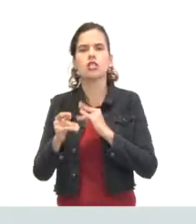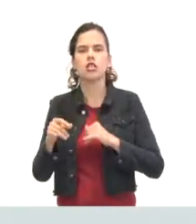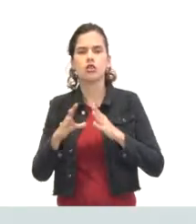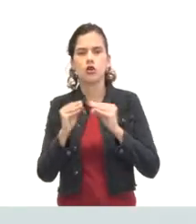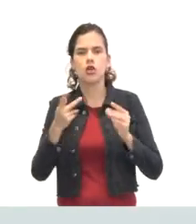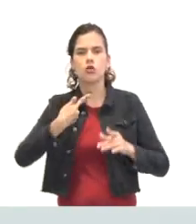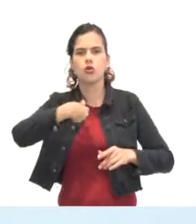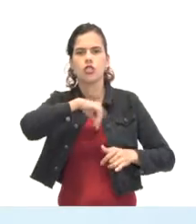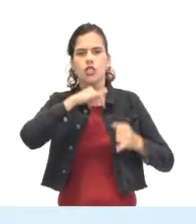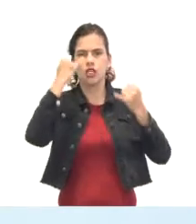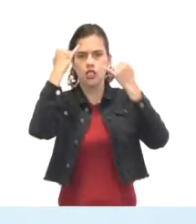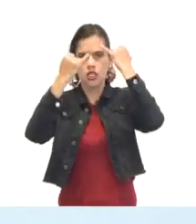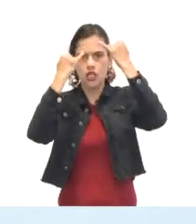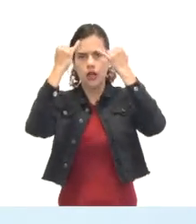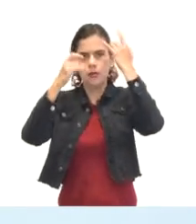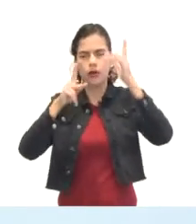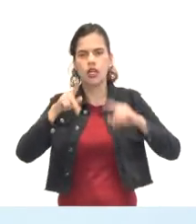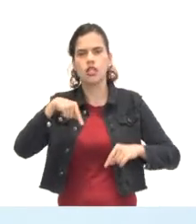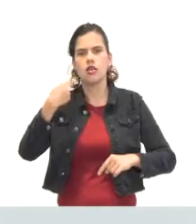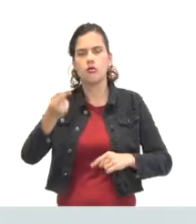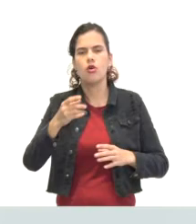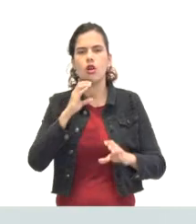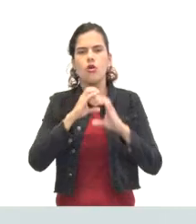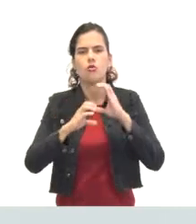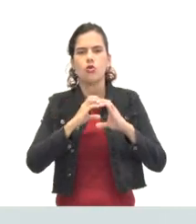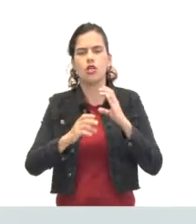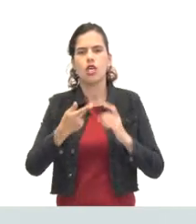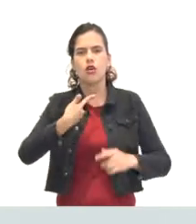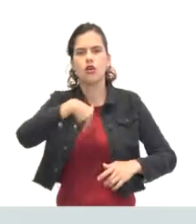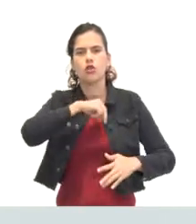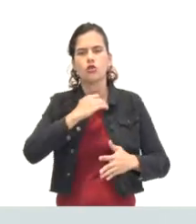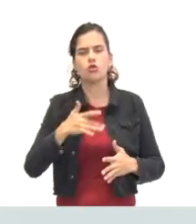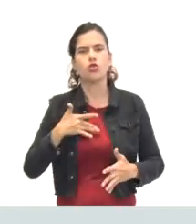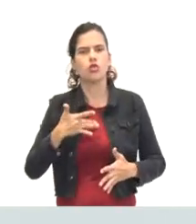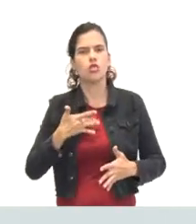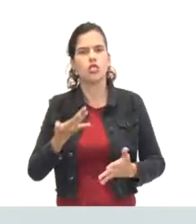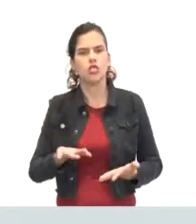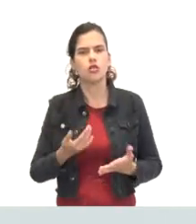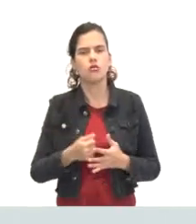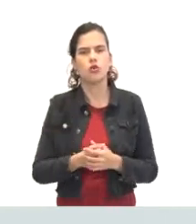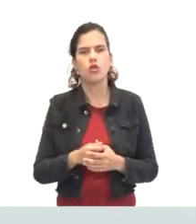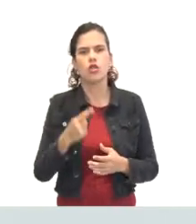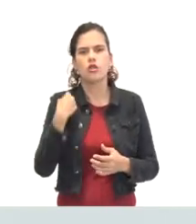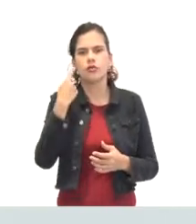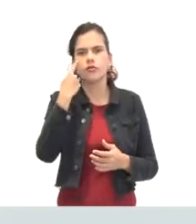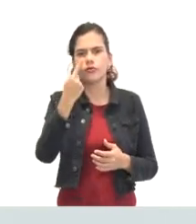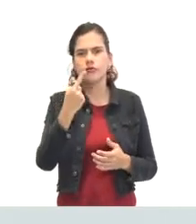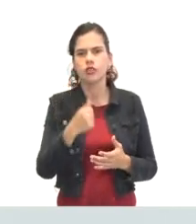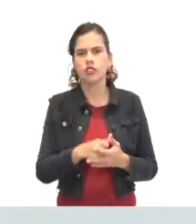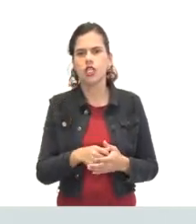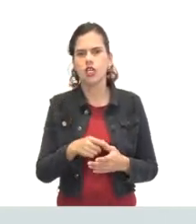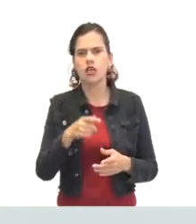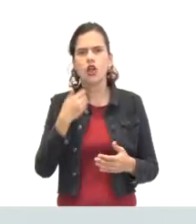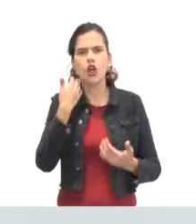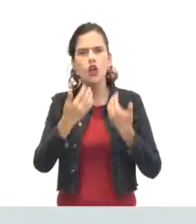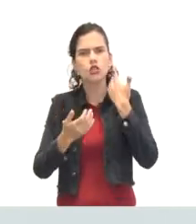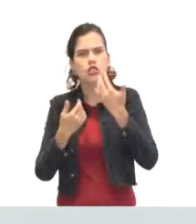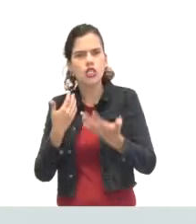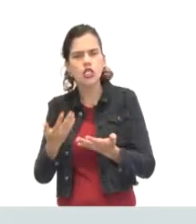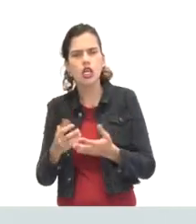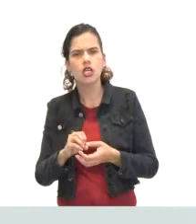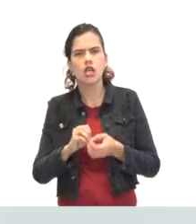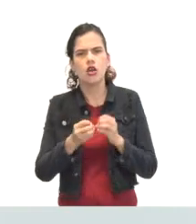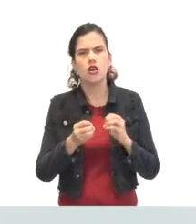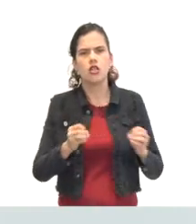ideas para poder entonces comunicar lo que nosotros sentimos y no valernos ni de insultos ni de